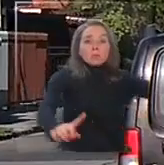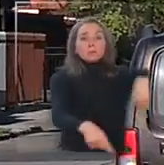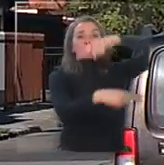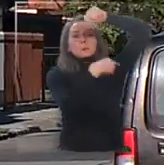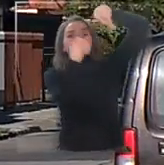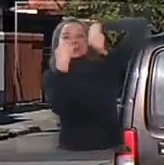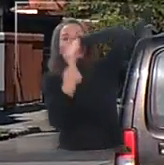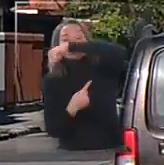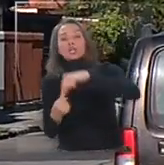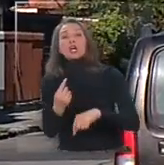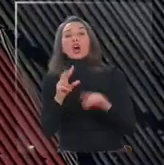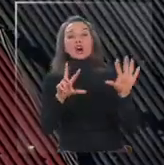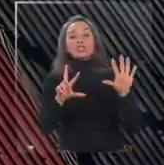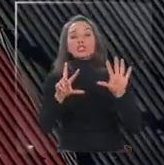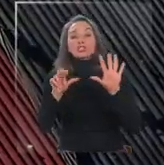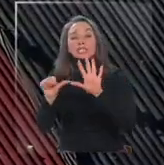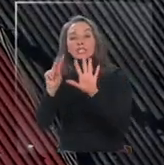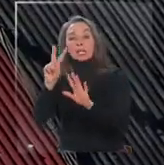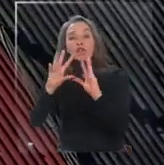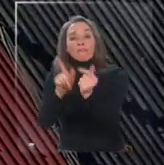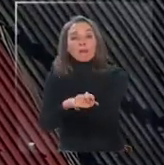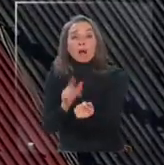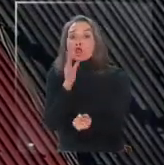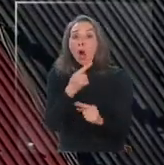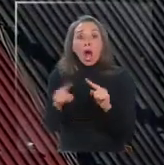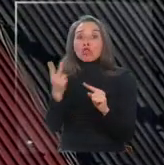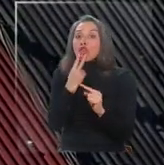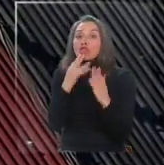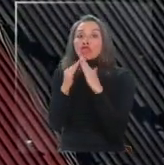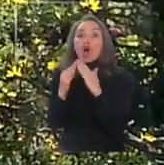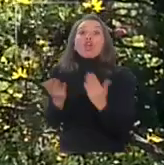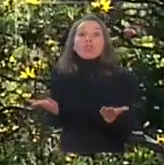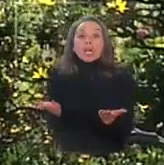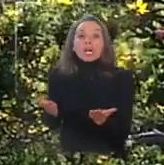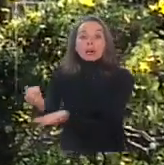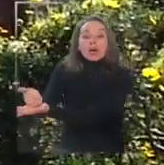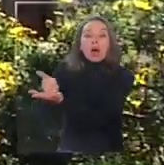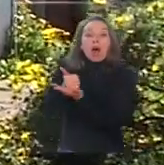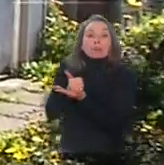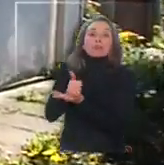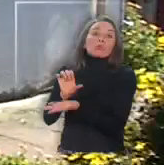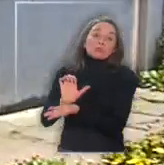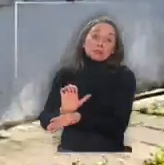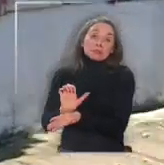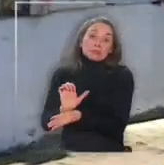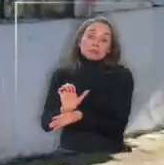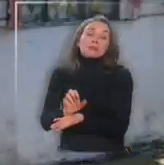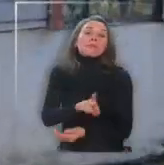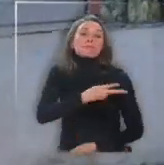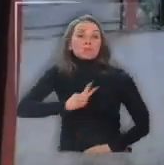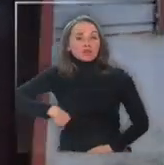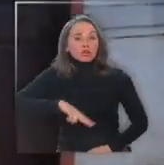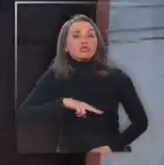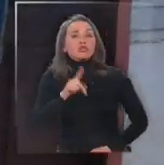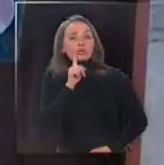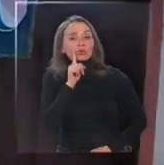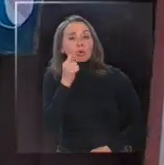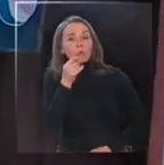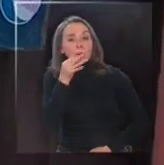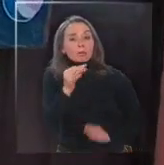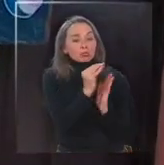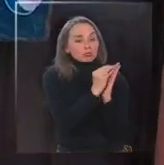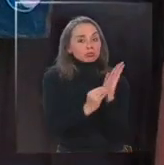862 familias cumplían los requisitos de no tener otra vivienda para recibir auxilio del Estado. Nosotros tenemos un avance de